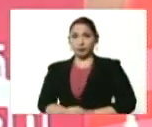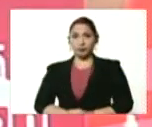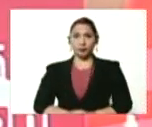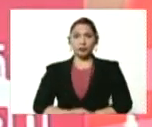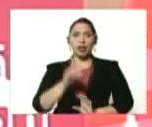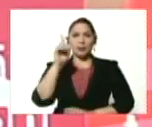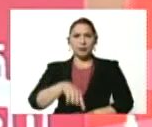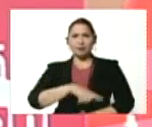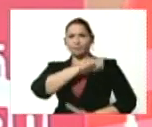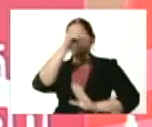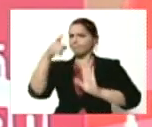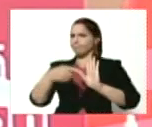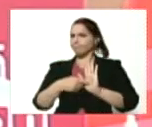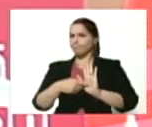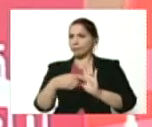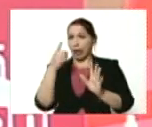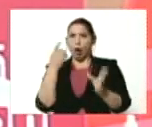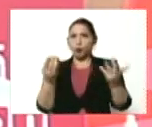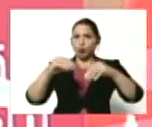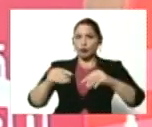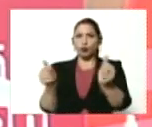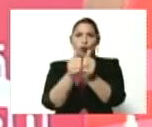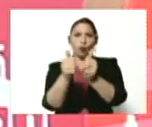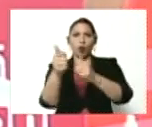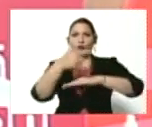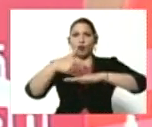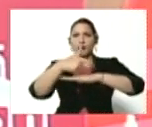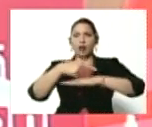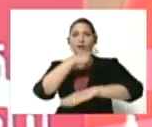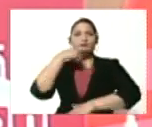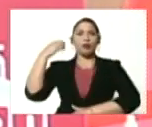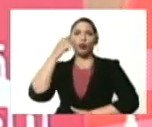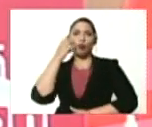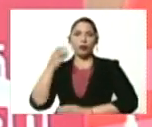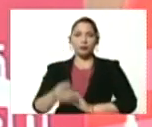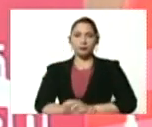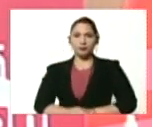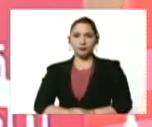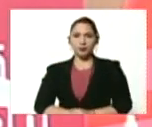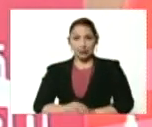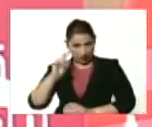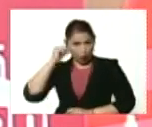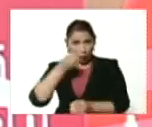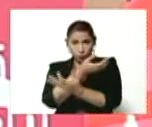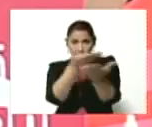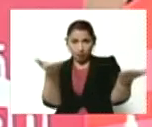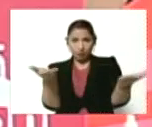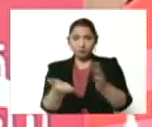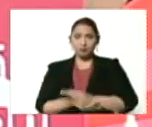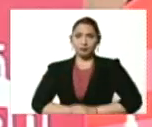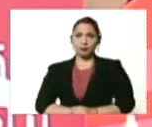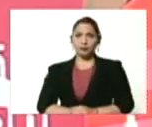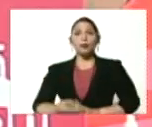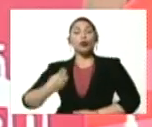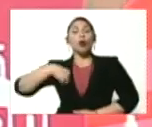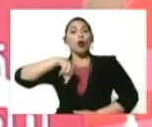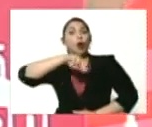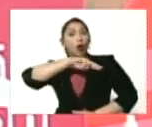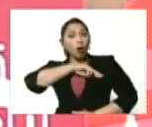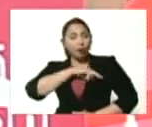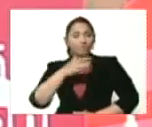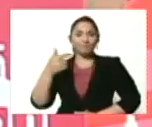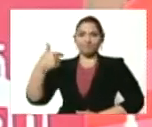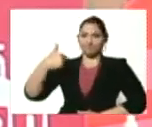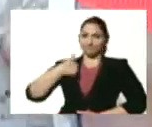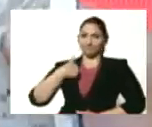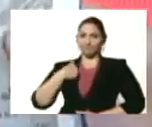en completa complicidad con el gobierno de Iván Duque. Recuerden ustedes que nosotros,